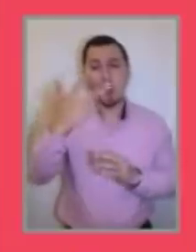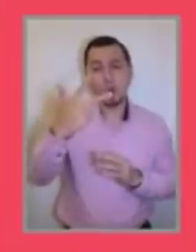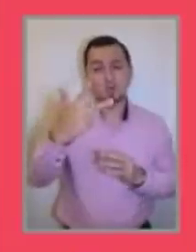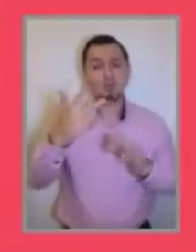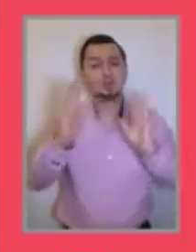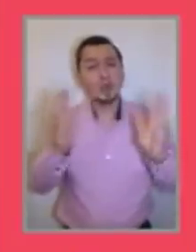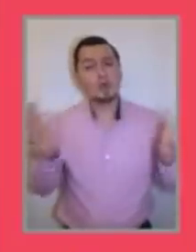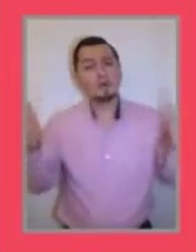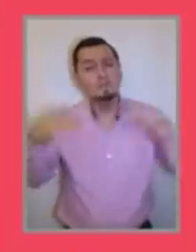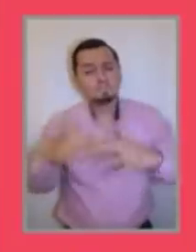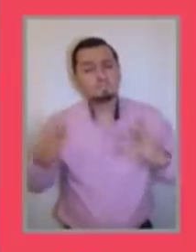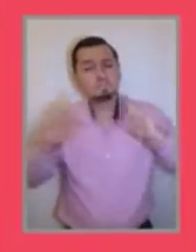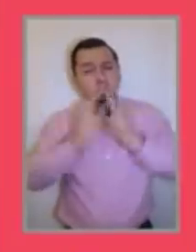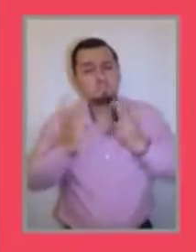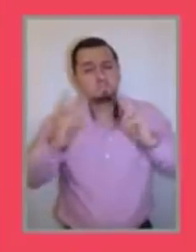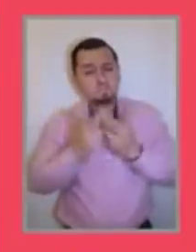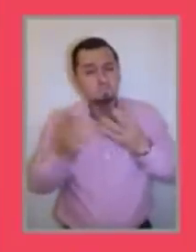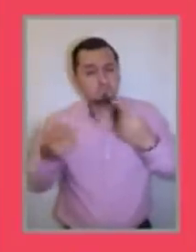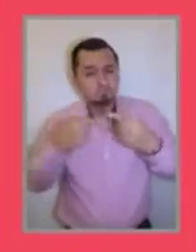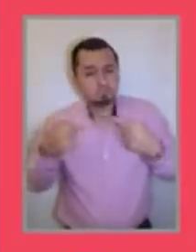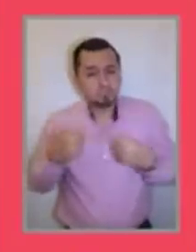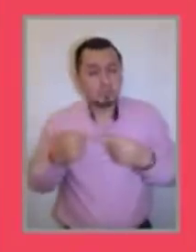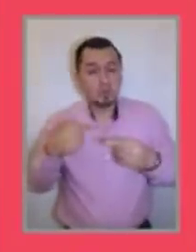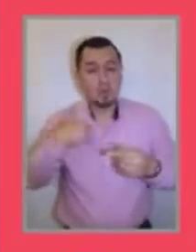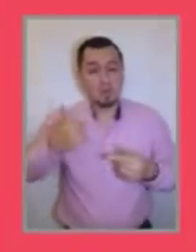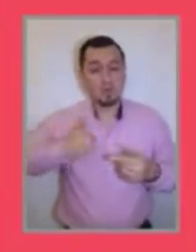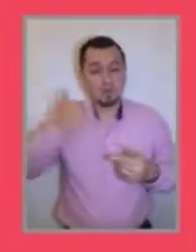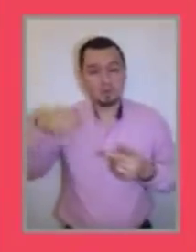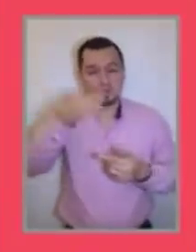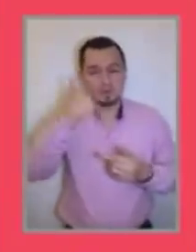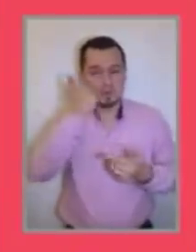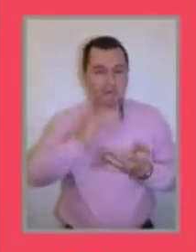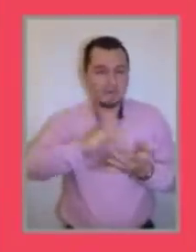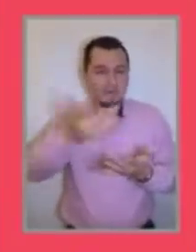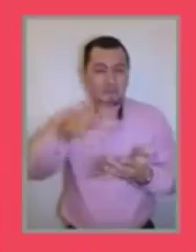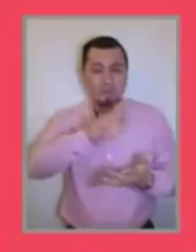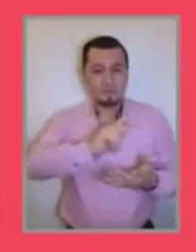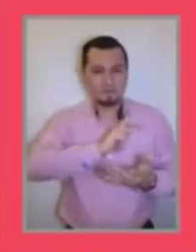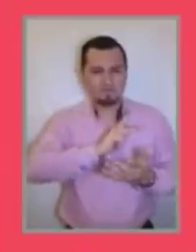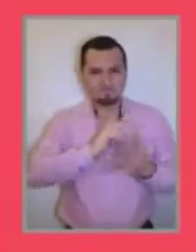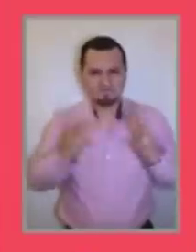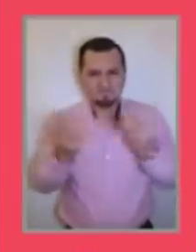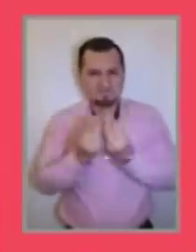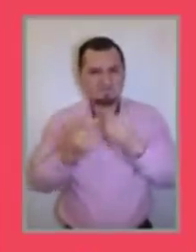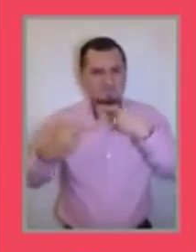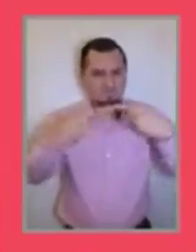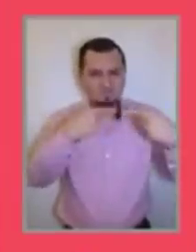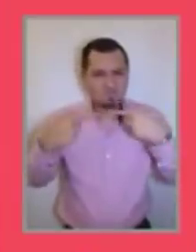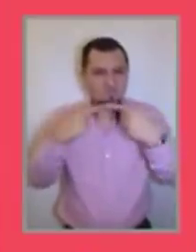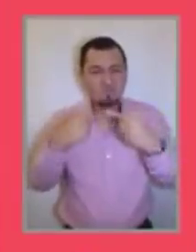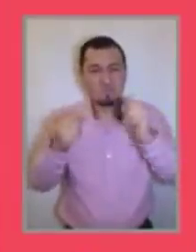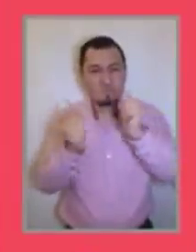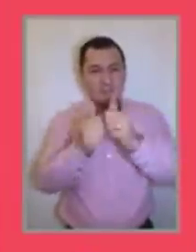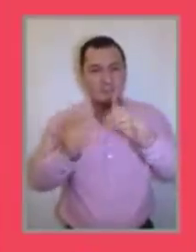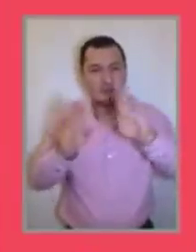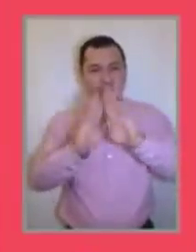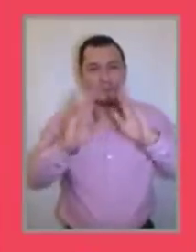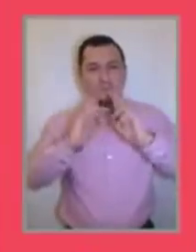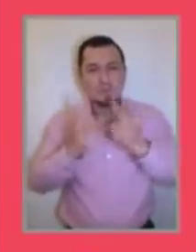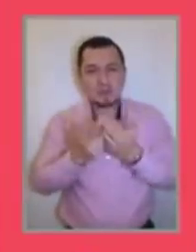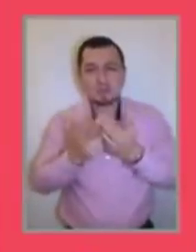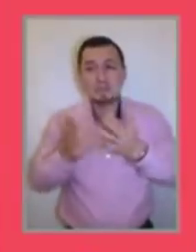sido muy armónico. Yo quisiera incluso aprovechar para agradecer a todos los participantes de la mesa su gran